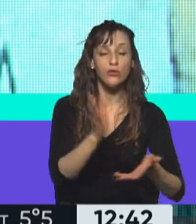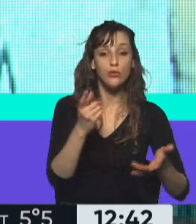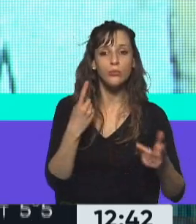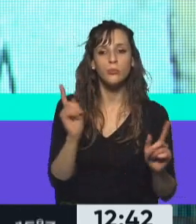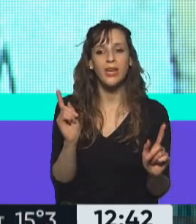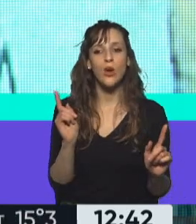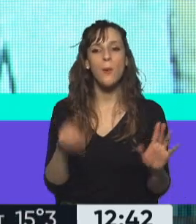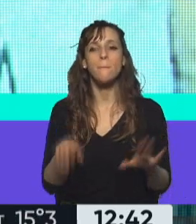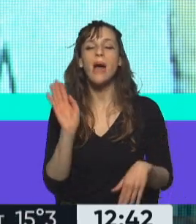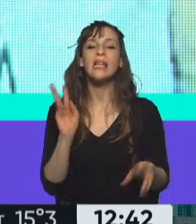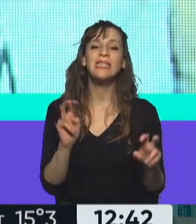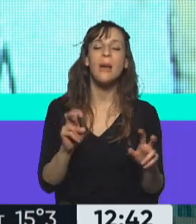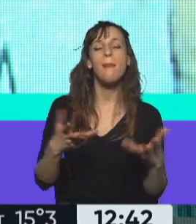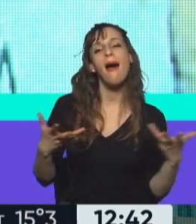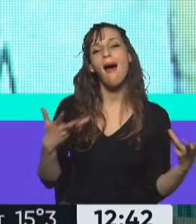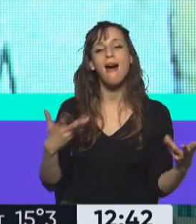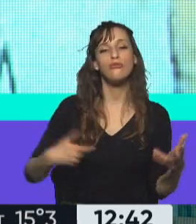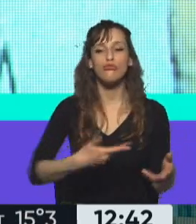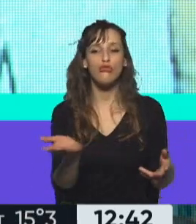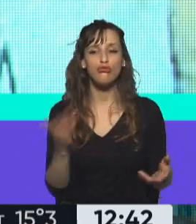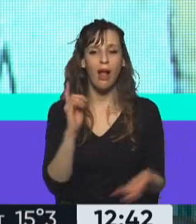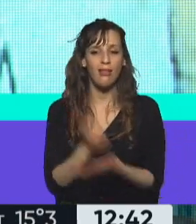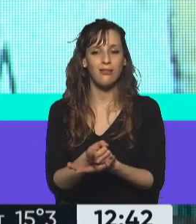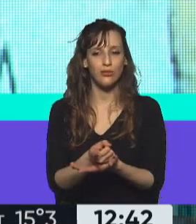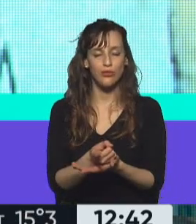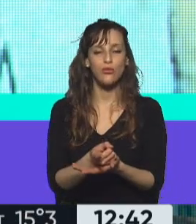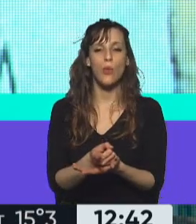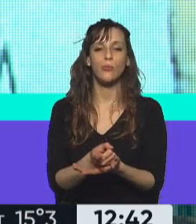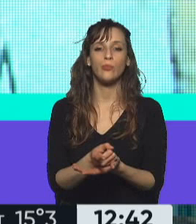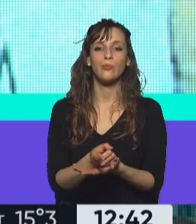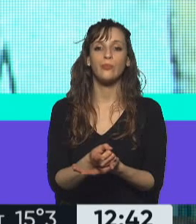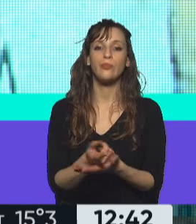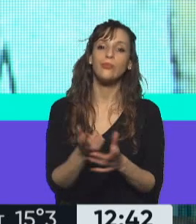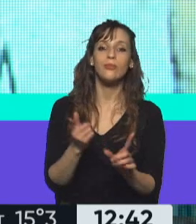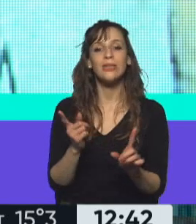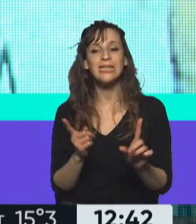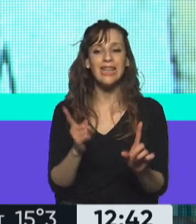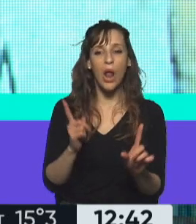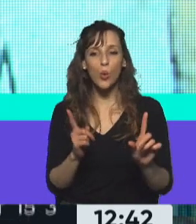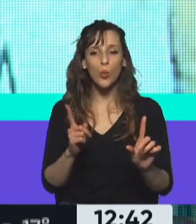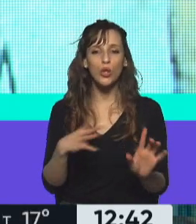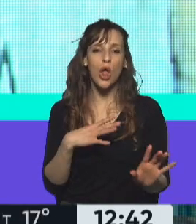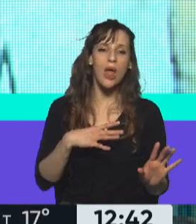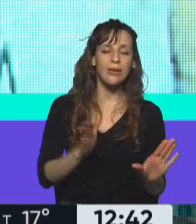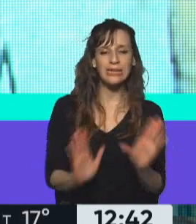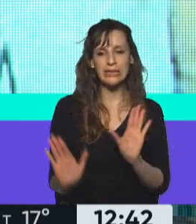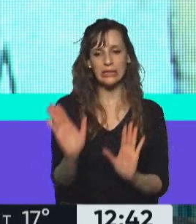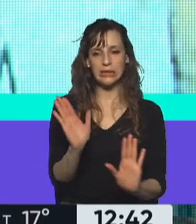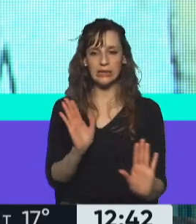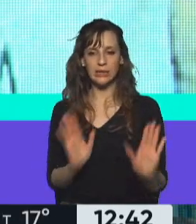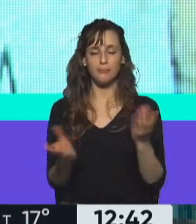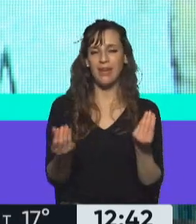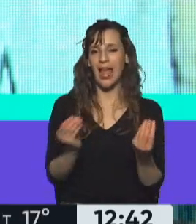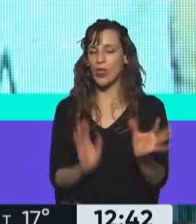a lo social, ¿no? A las medidas sociales, en ciertos casos tienen todavía todavía como miedos. ¿Pero por qué? Porque ha